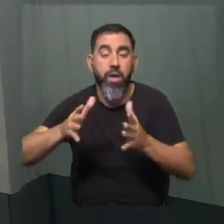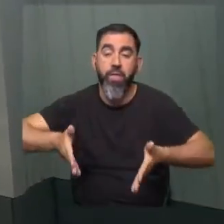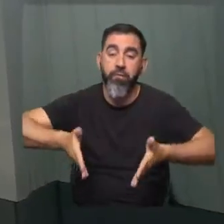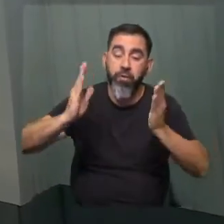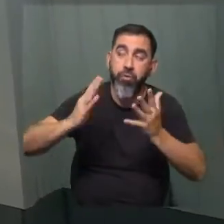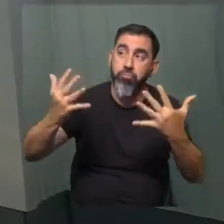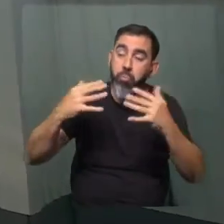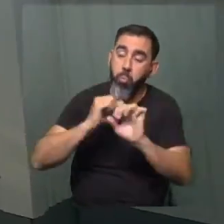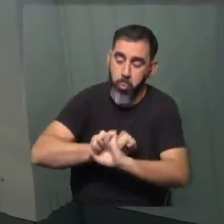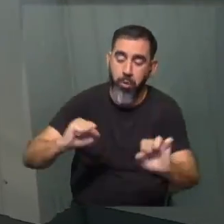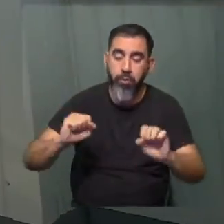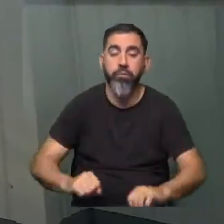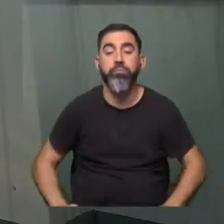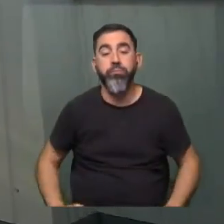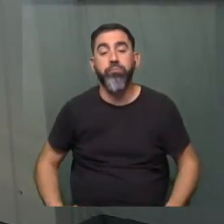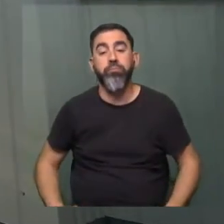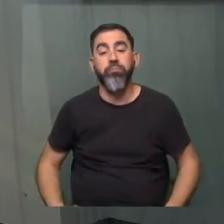demás.